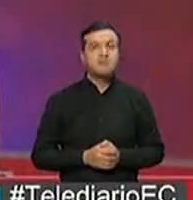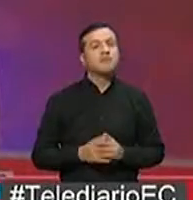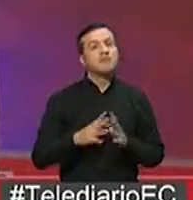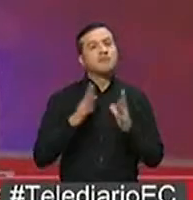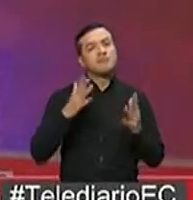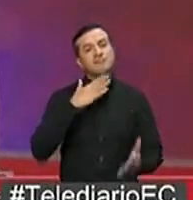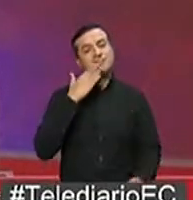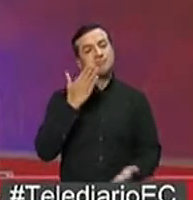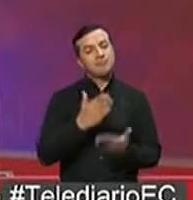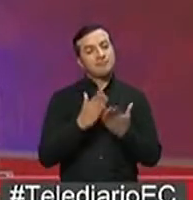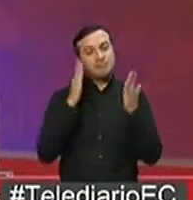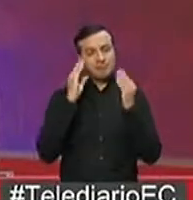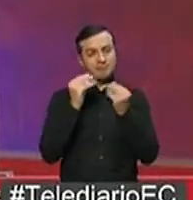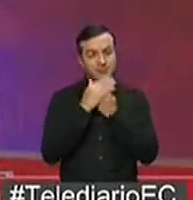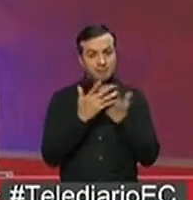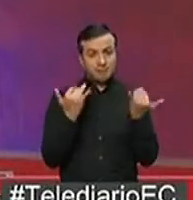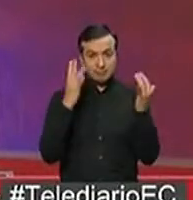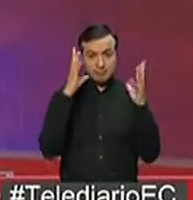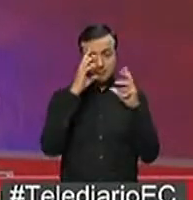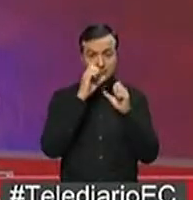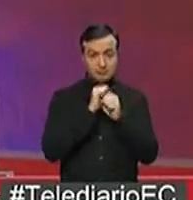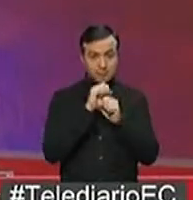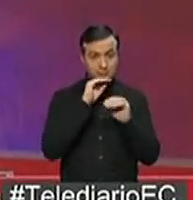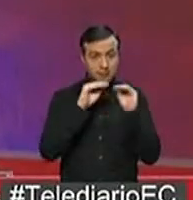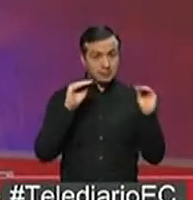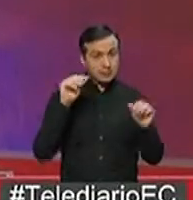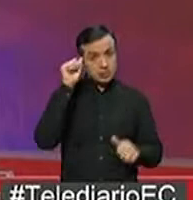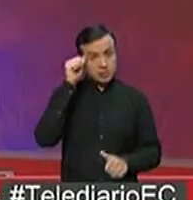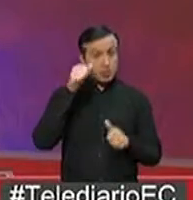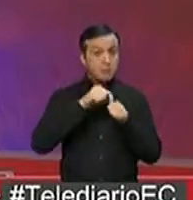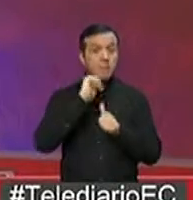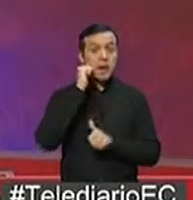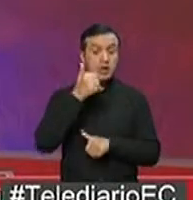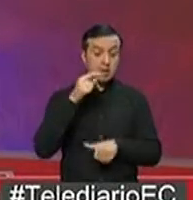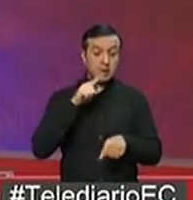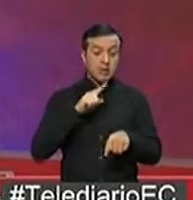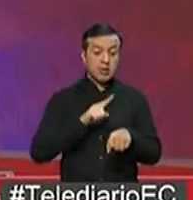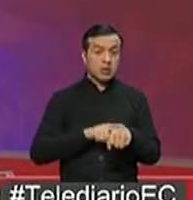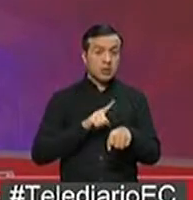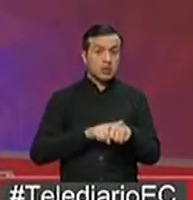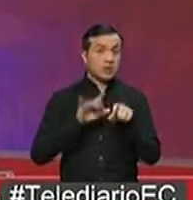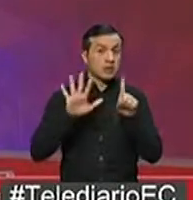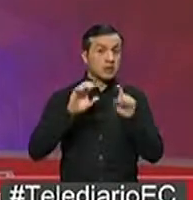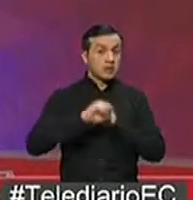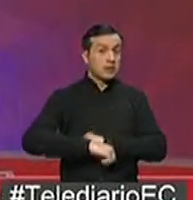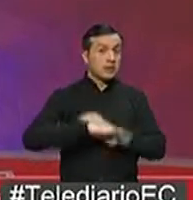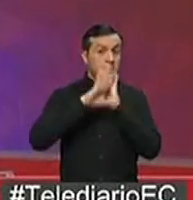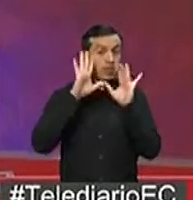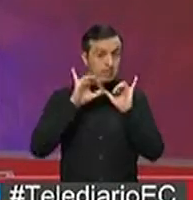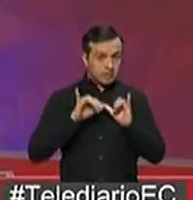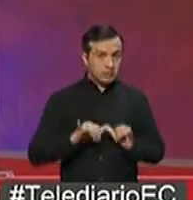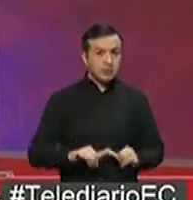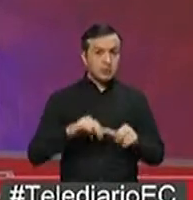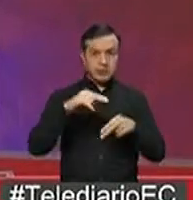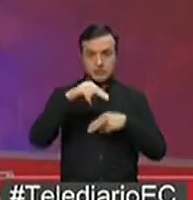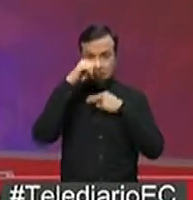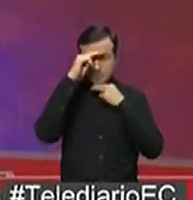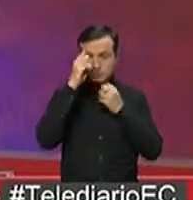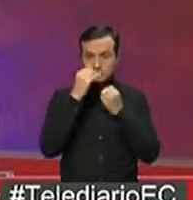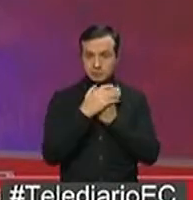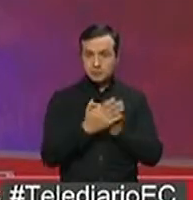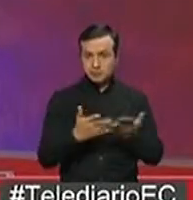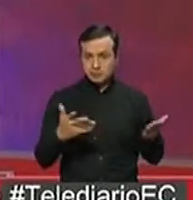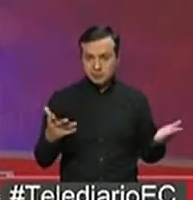Muchas gracias por acompañarnos esta noche en Telediario. Les recordamos que el día de mañana, a partir de las 6 en punto, tenemos más información